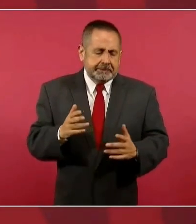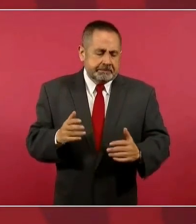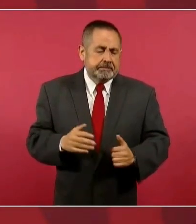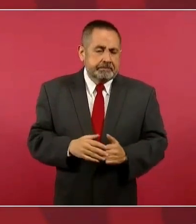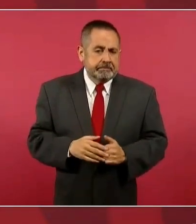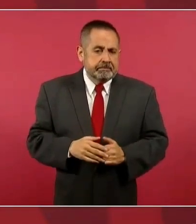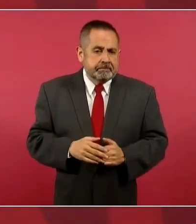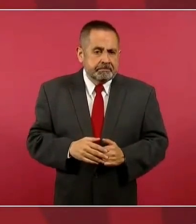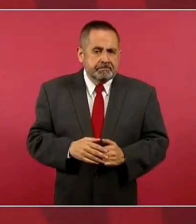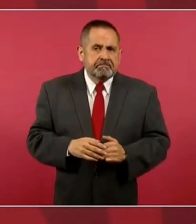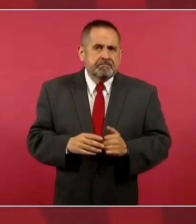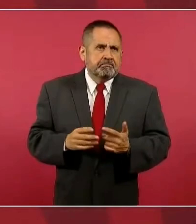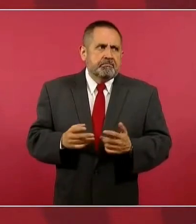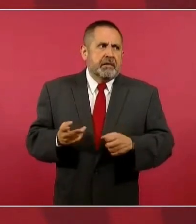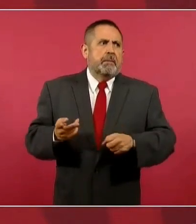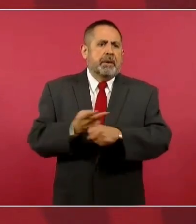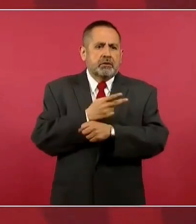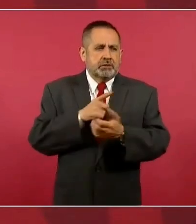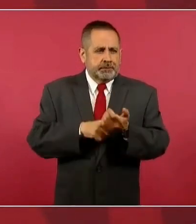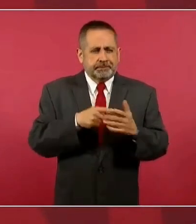¿Qué fue lo que pasó?